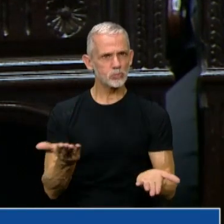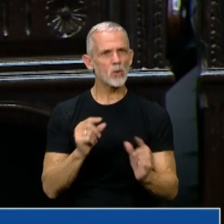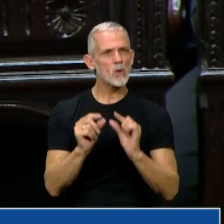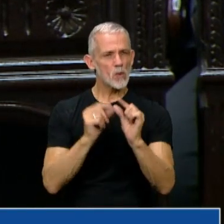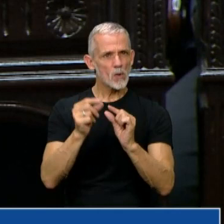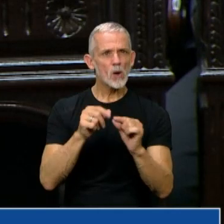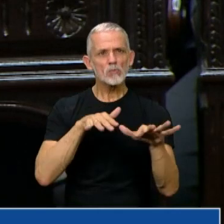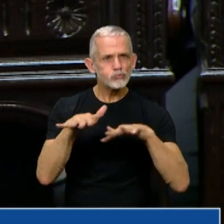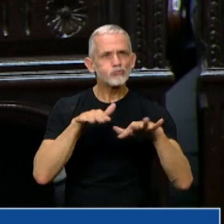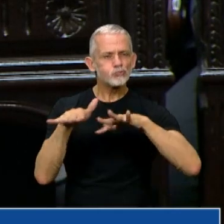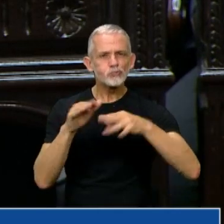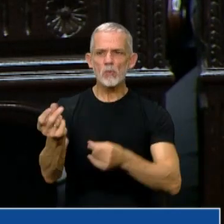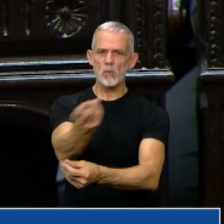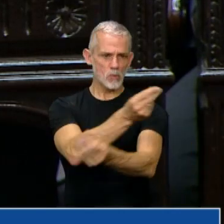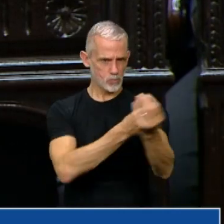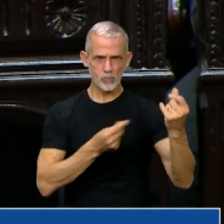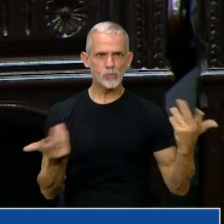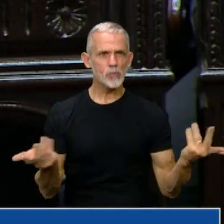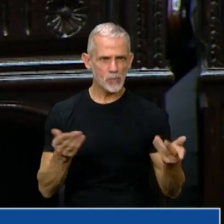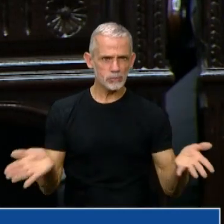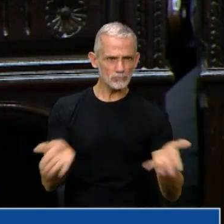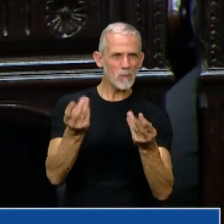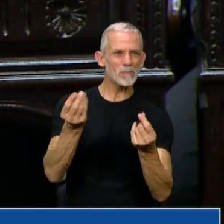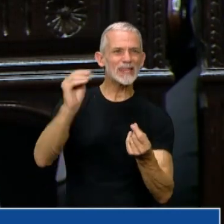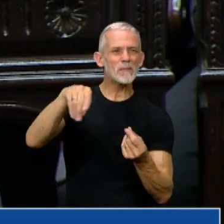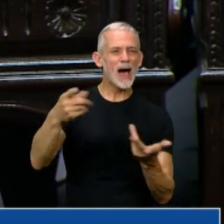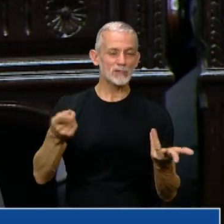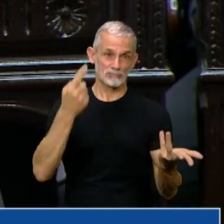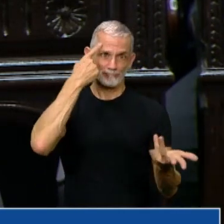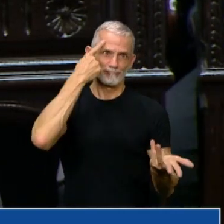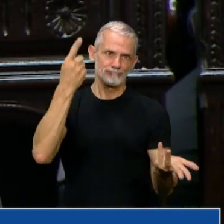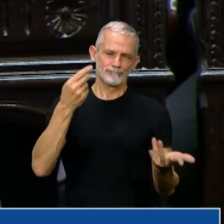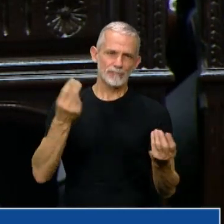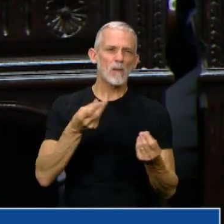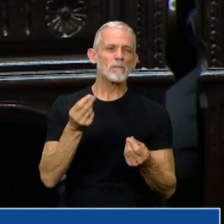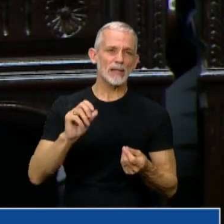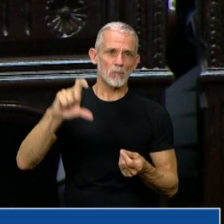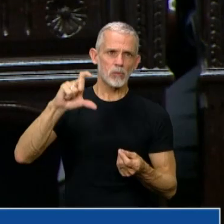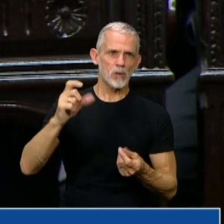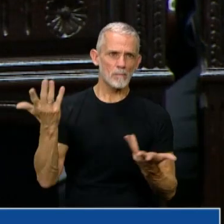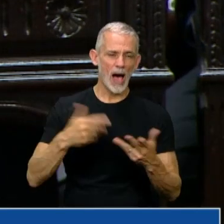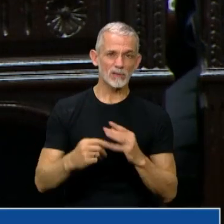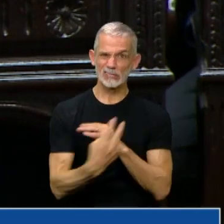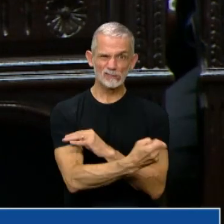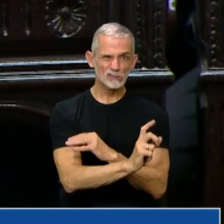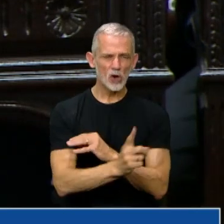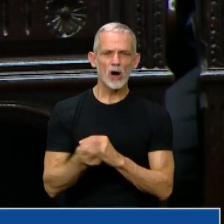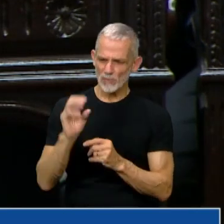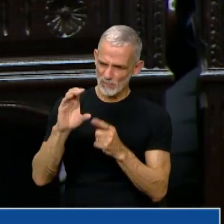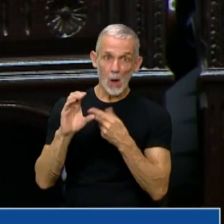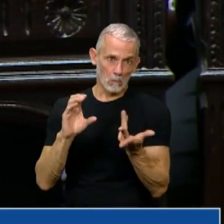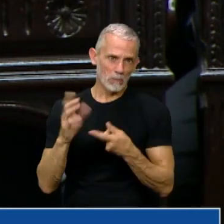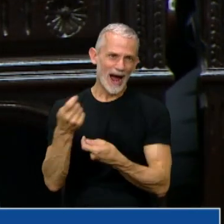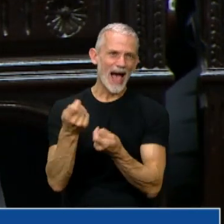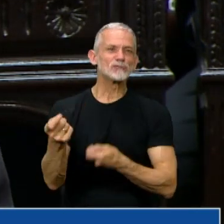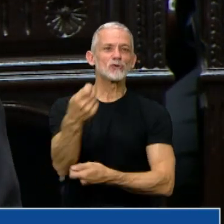altamente dinamizadora del mercado interno, porque la lógica es que ese mayor poder adquisitivo producto